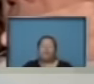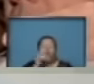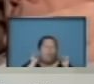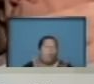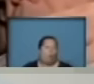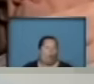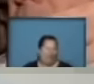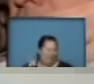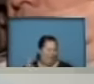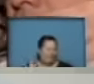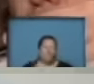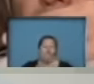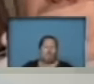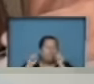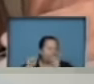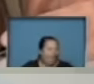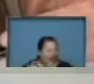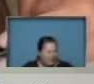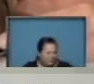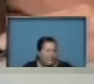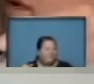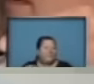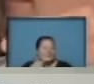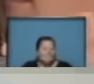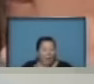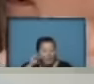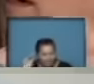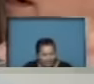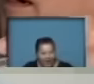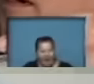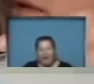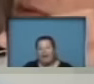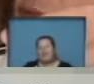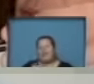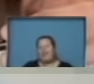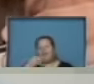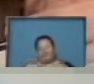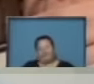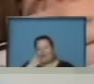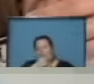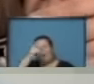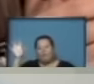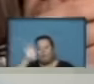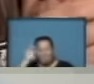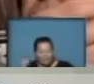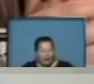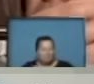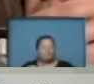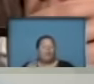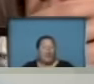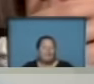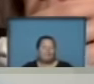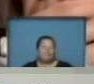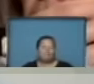hacen exactamente lo mismo. Es un modus operandi de quienes va a perder las elecciones en forma categórica en cada una de las provincias, y lo que está haciendo